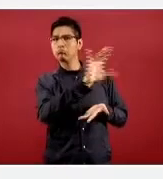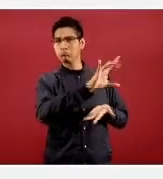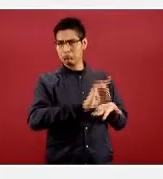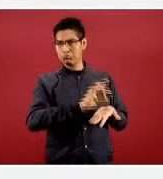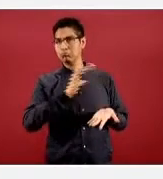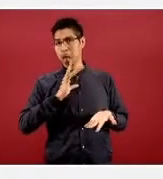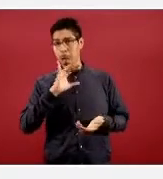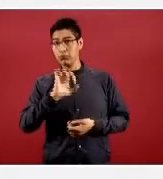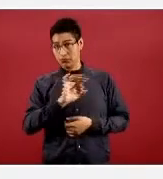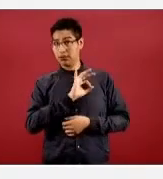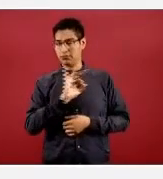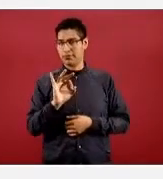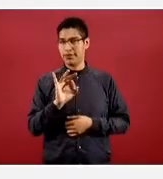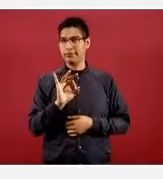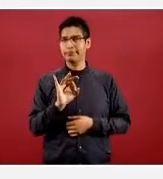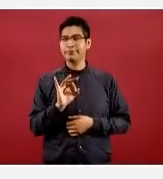como